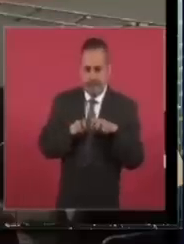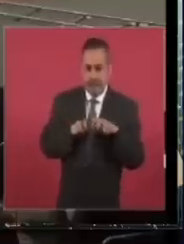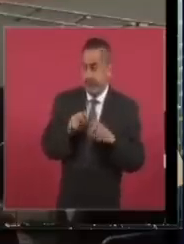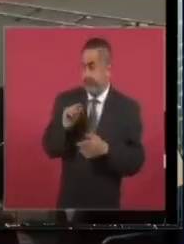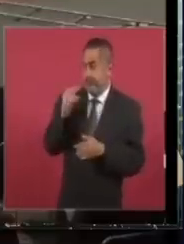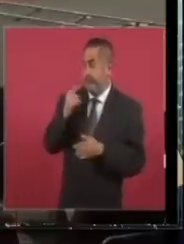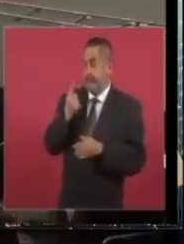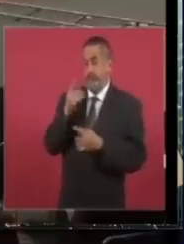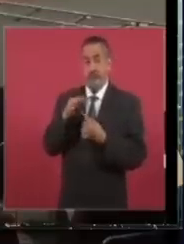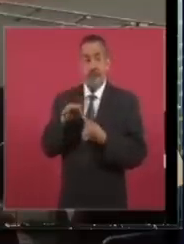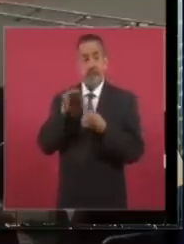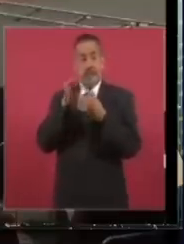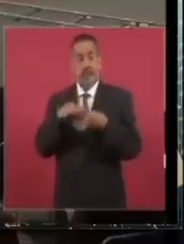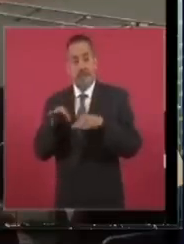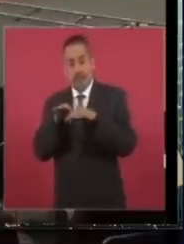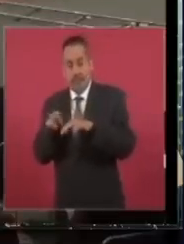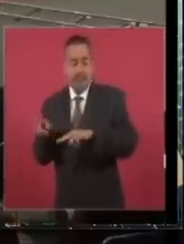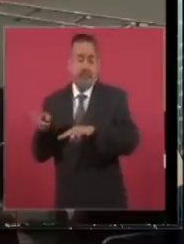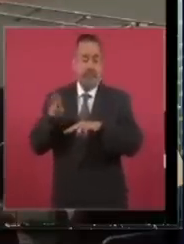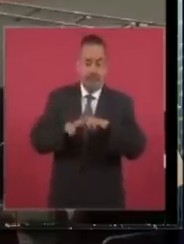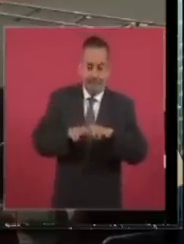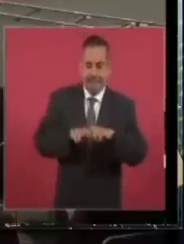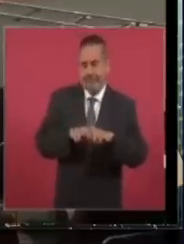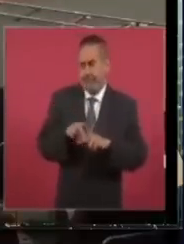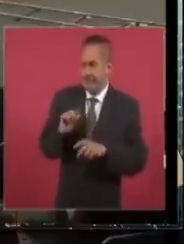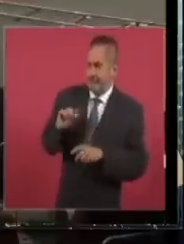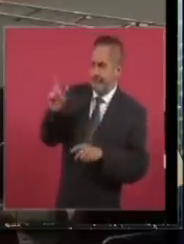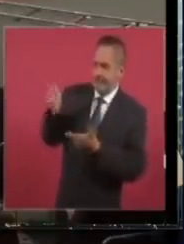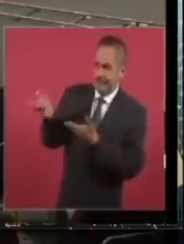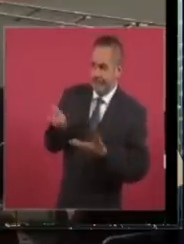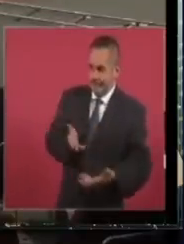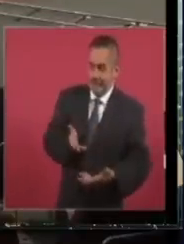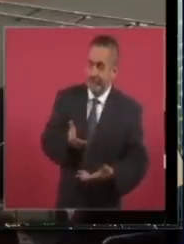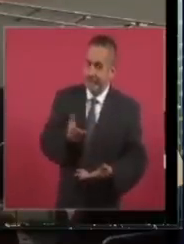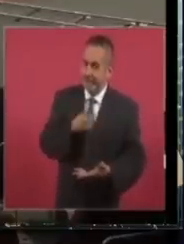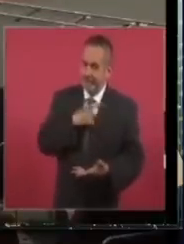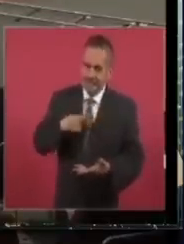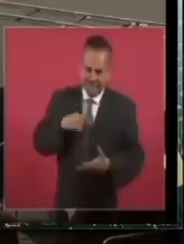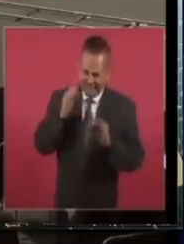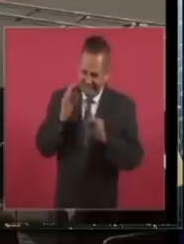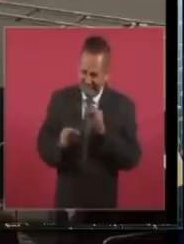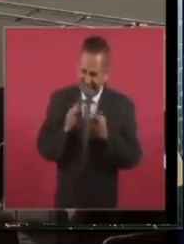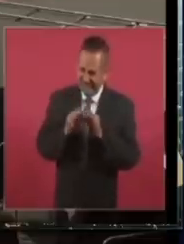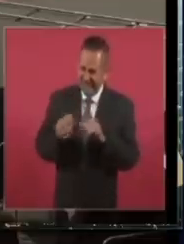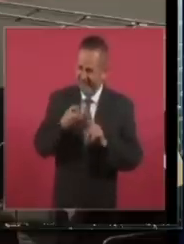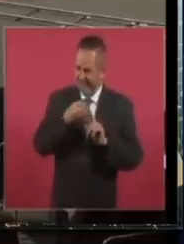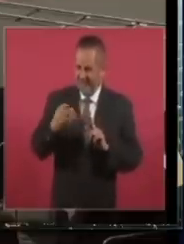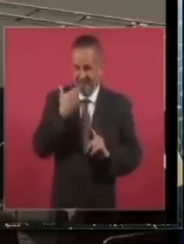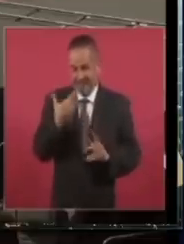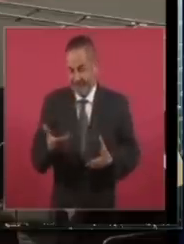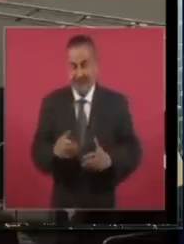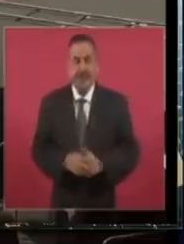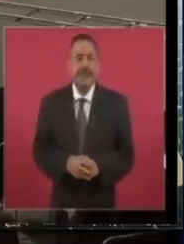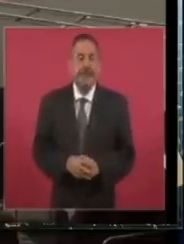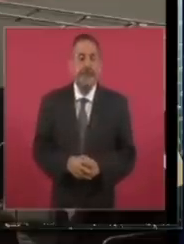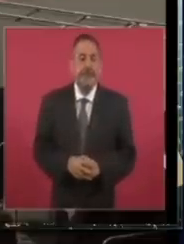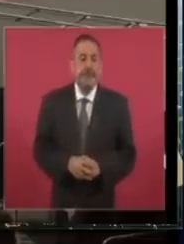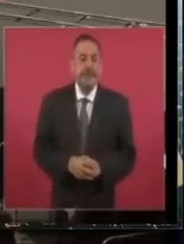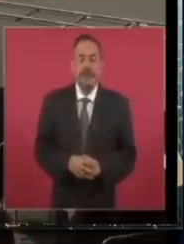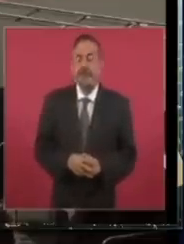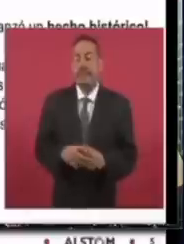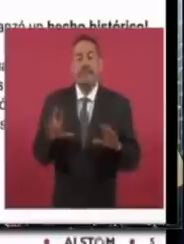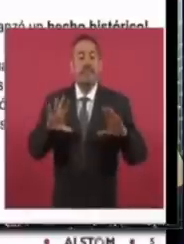importante. Había que hacerlo bien. En la que sigue, por favor. Pues destacar, hubo más de